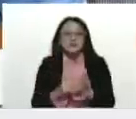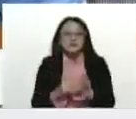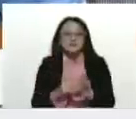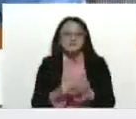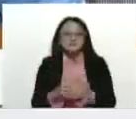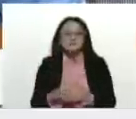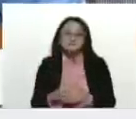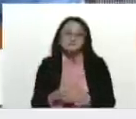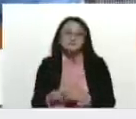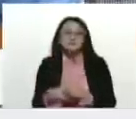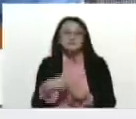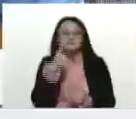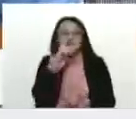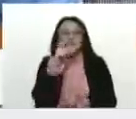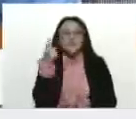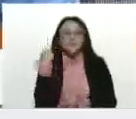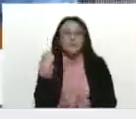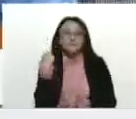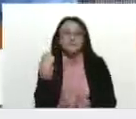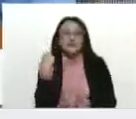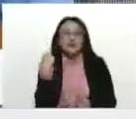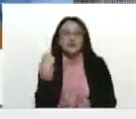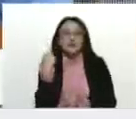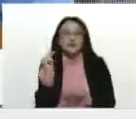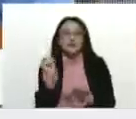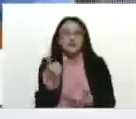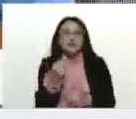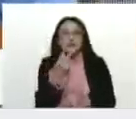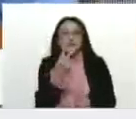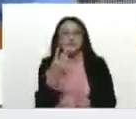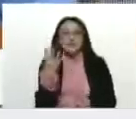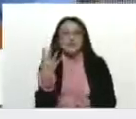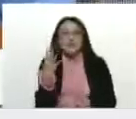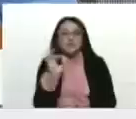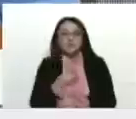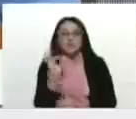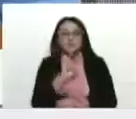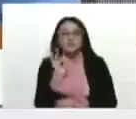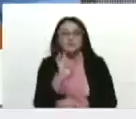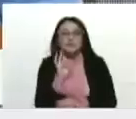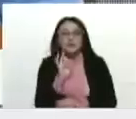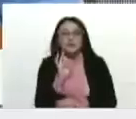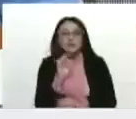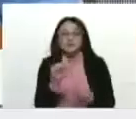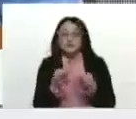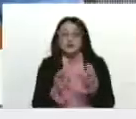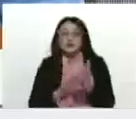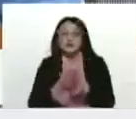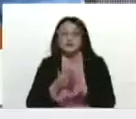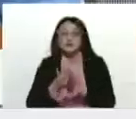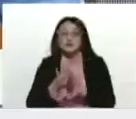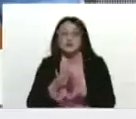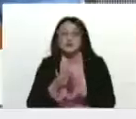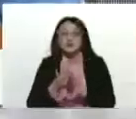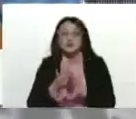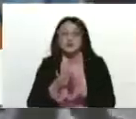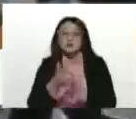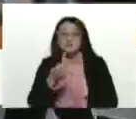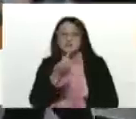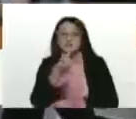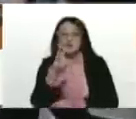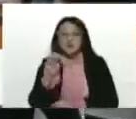el año pasado terminamos con 234% Y por supuesto que hay que seguir avanzando ese ciento